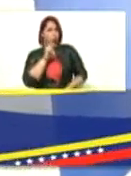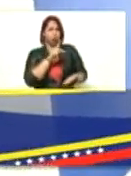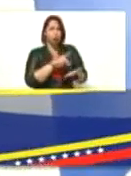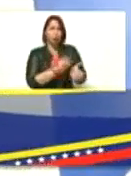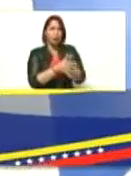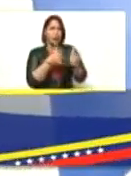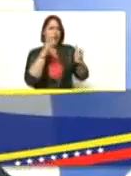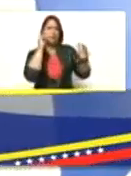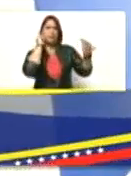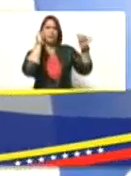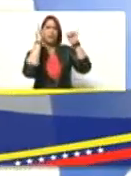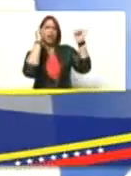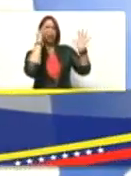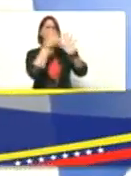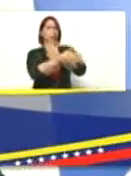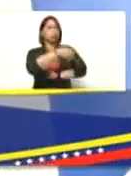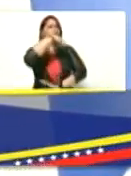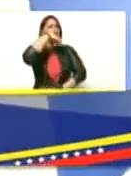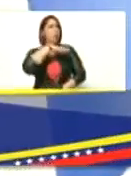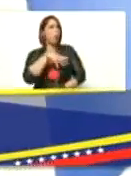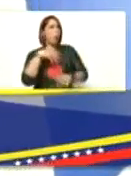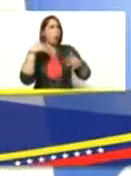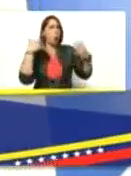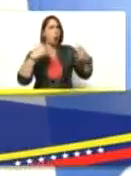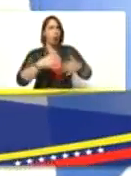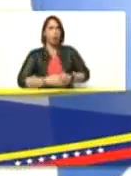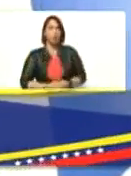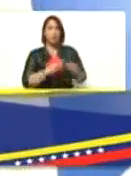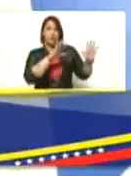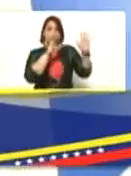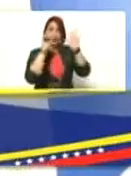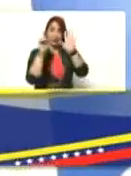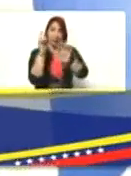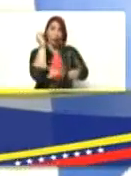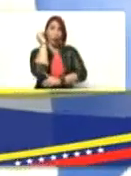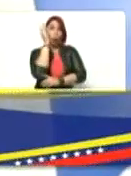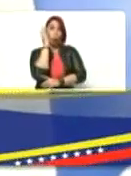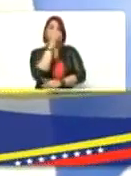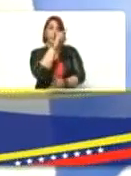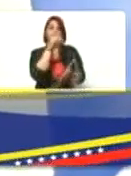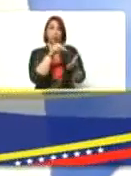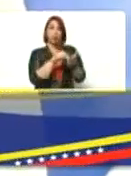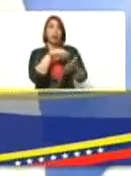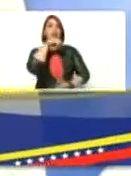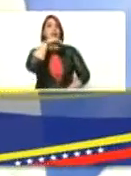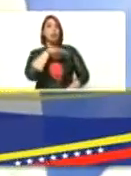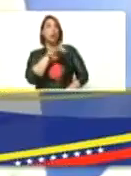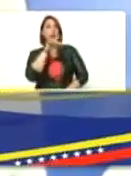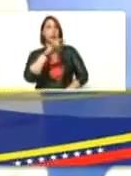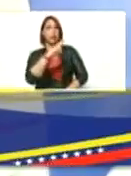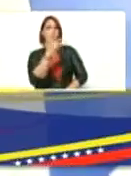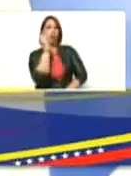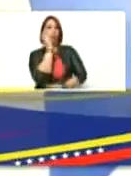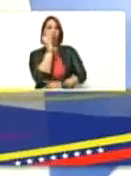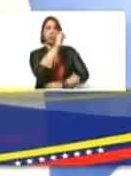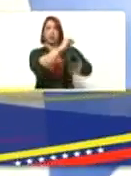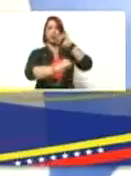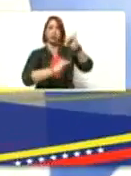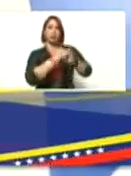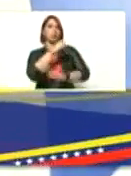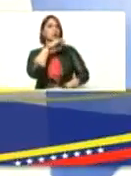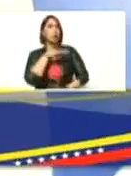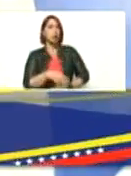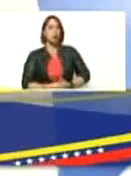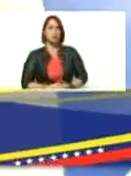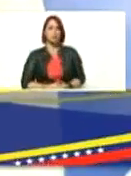gran fiesta de la historia que ha sido este 16º Congreso Nacional de Historia y tercer Congreso Internacional de